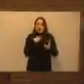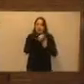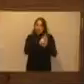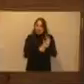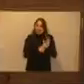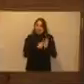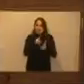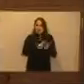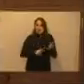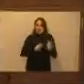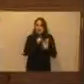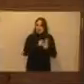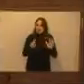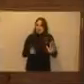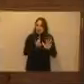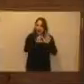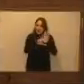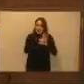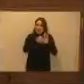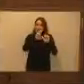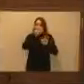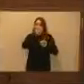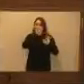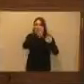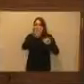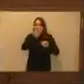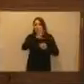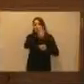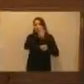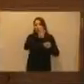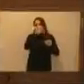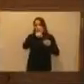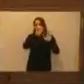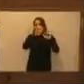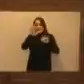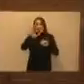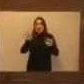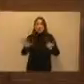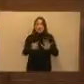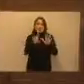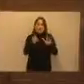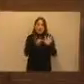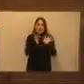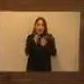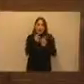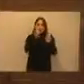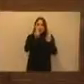artículo 7 de la ley del año 95, 495 de 6 de abril, de incompatibilidades de altos cargos, y le decía